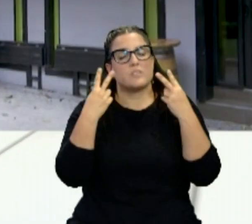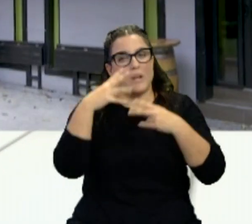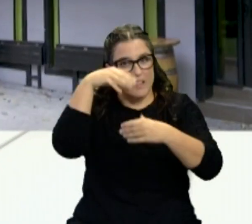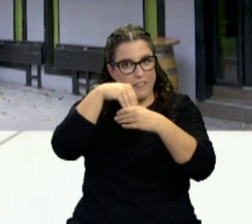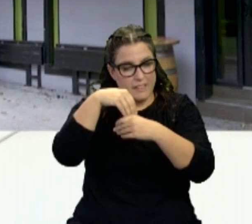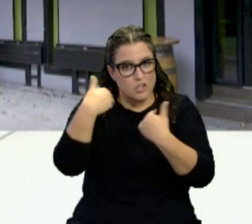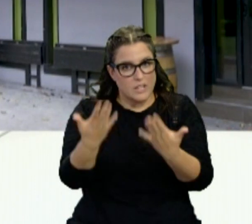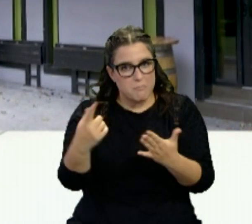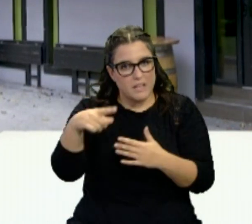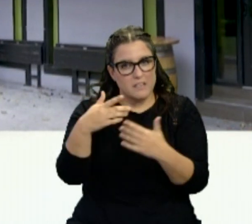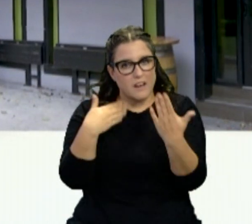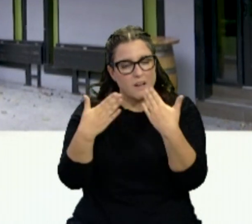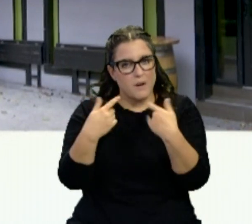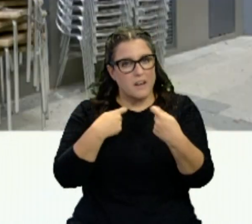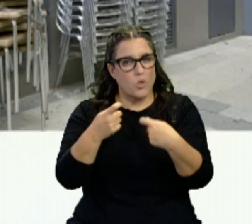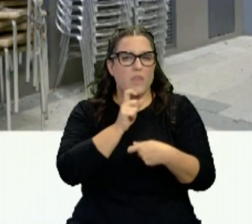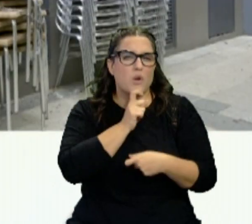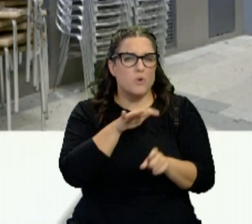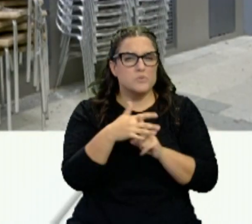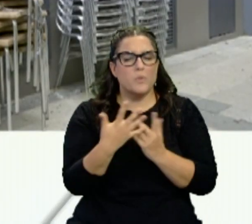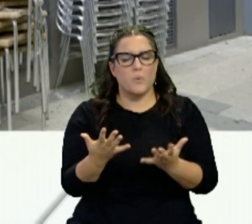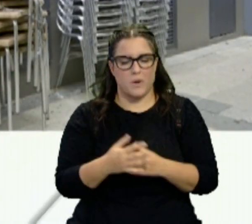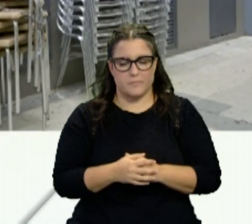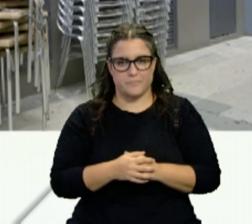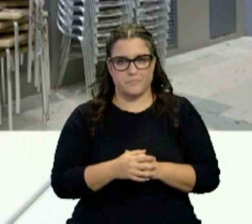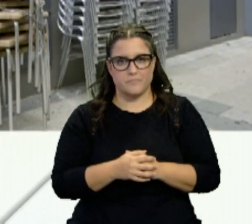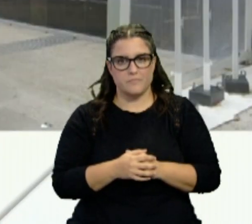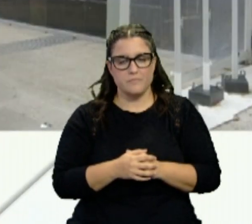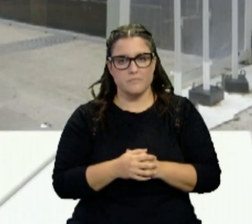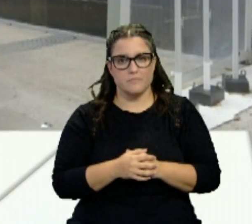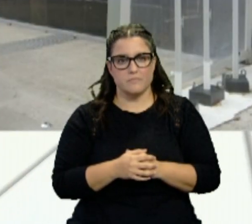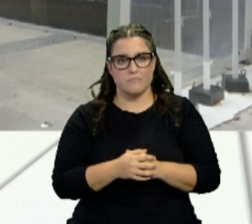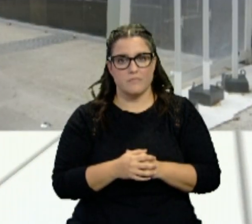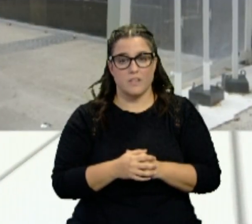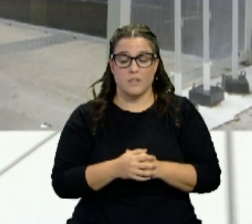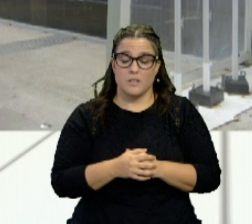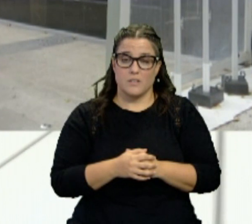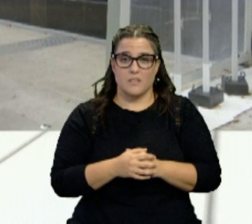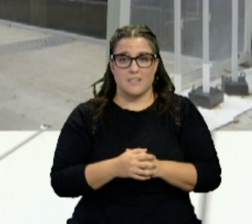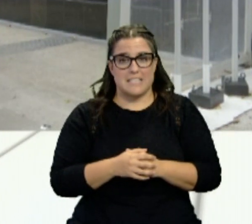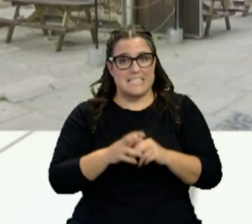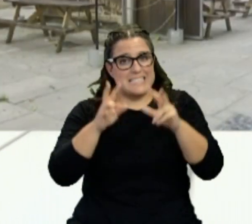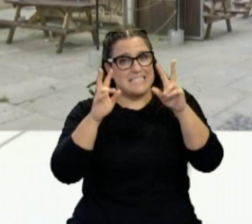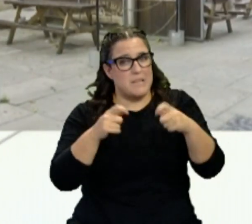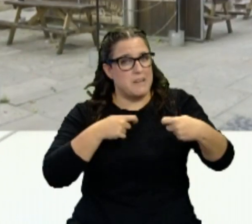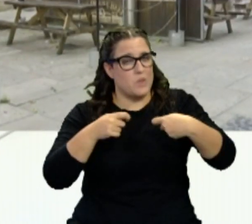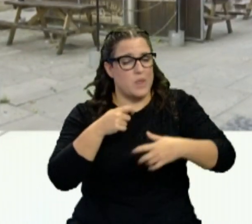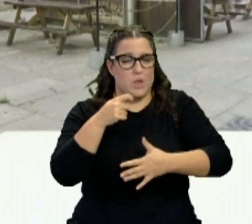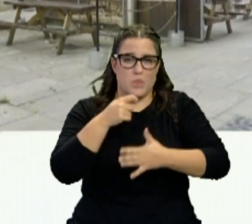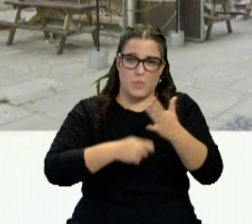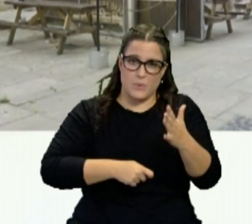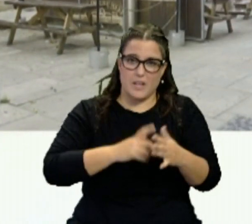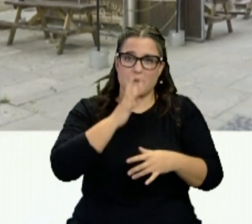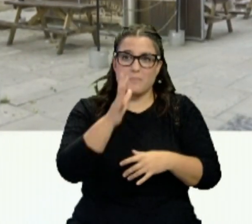esa situación con Gobierno de Navarra. Sí, pues hombre, la verdad es que está bastante duro el tema, la negociación, porque desde